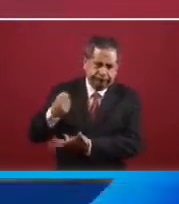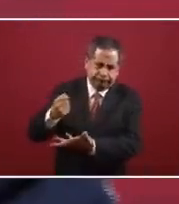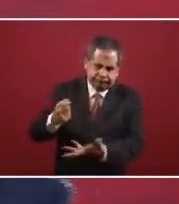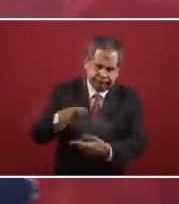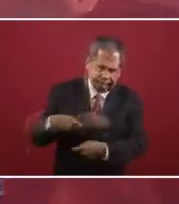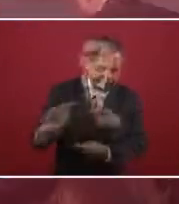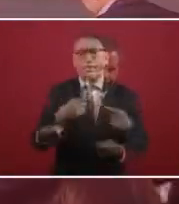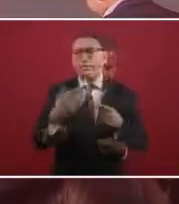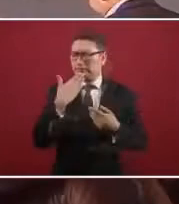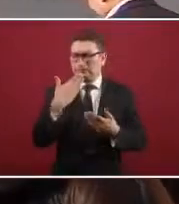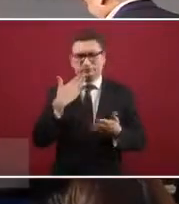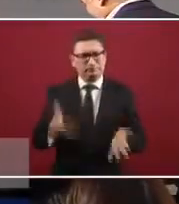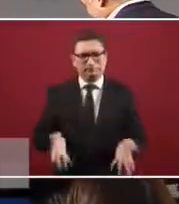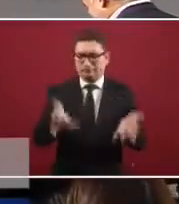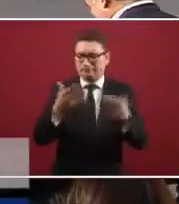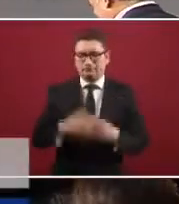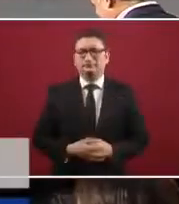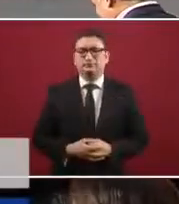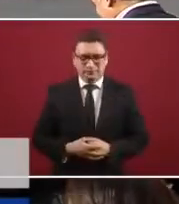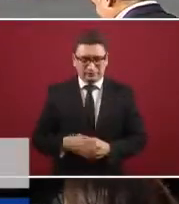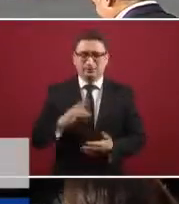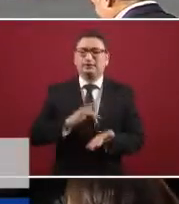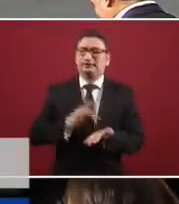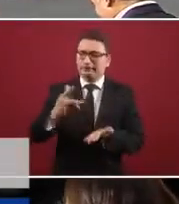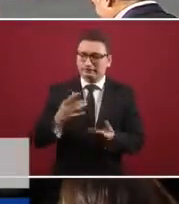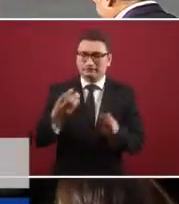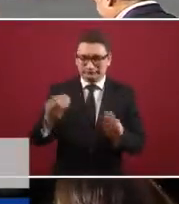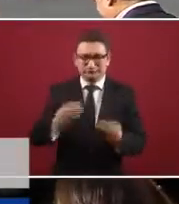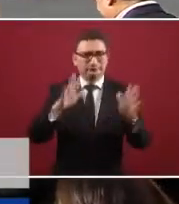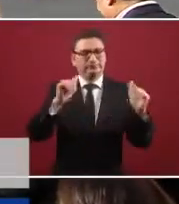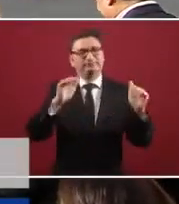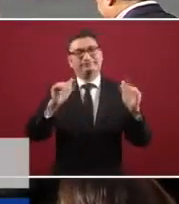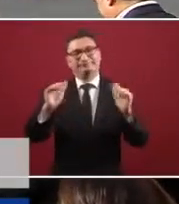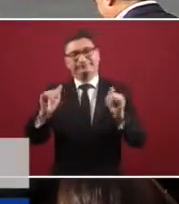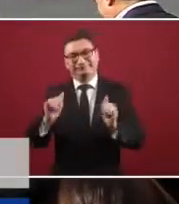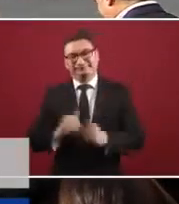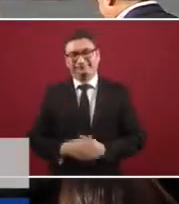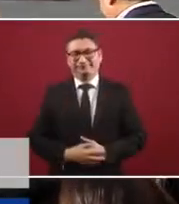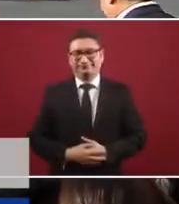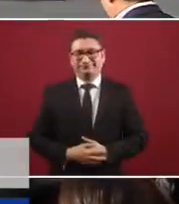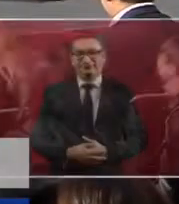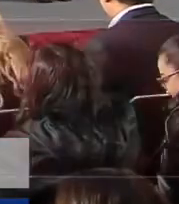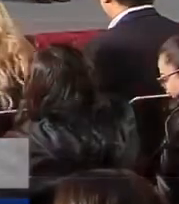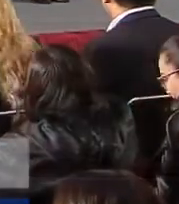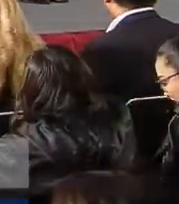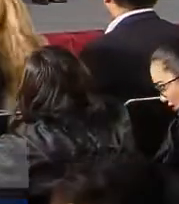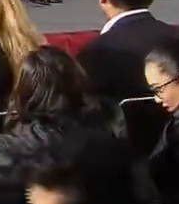enfermeras. Bueno, muchas gracias. Adiós, adiós.